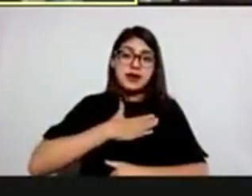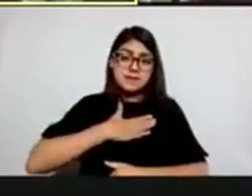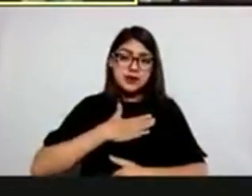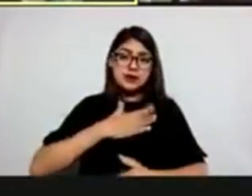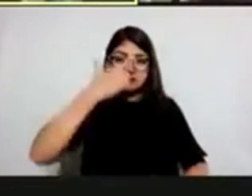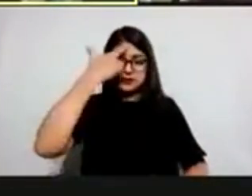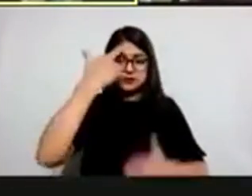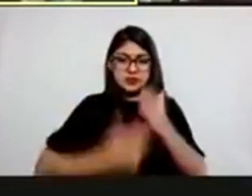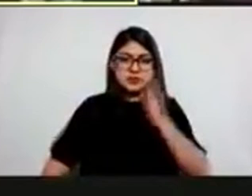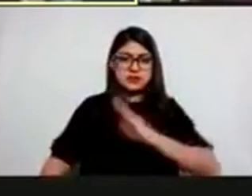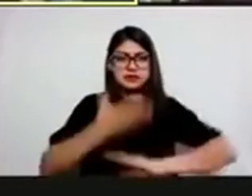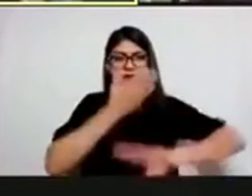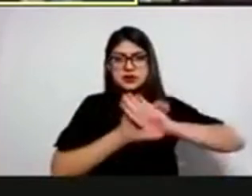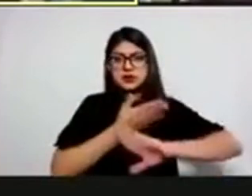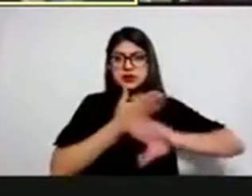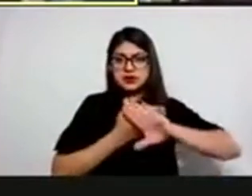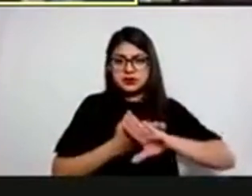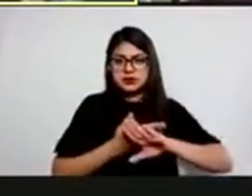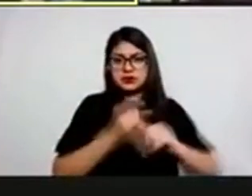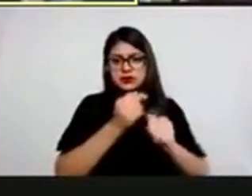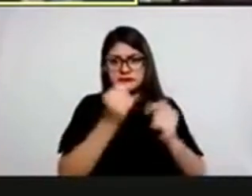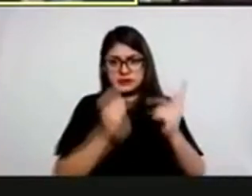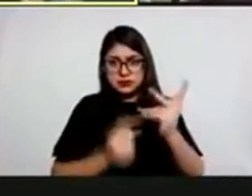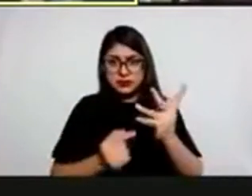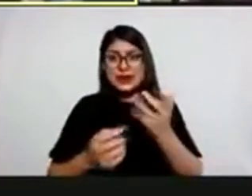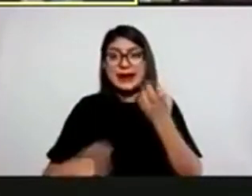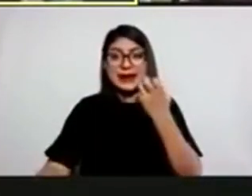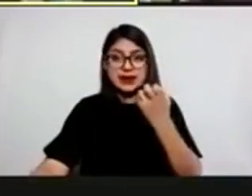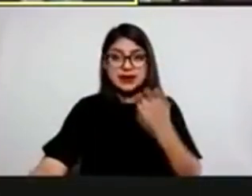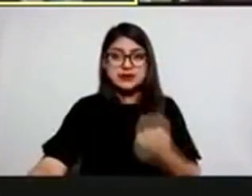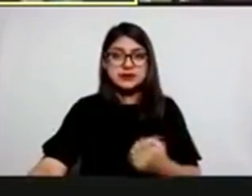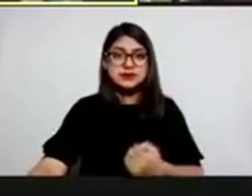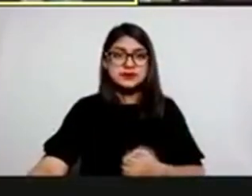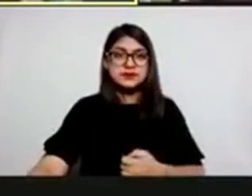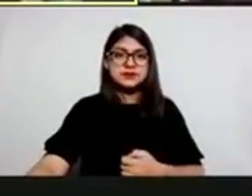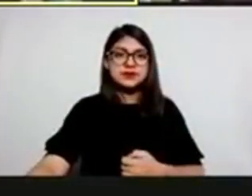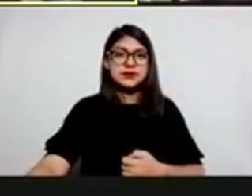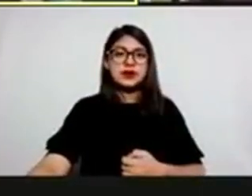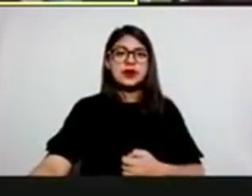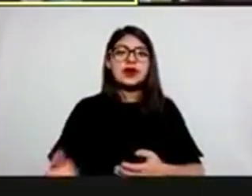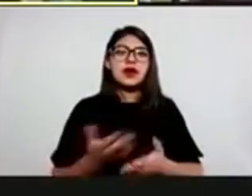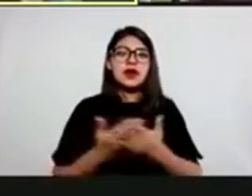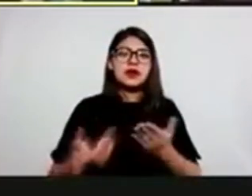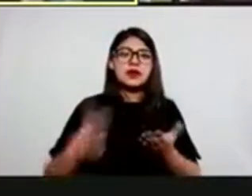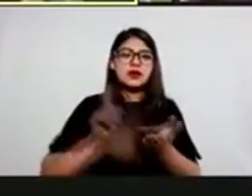en cuestión. En este sentido, del propio expediente advierto que la